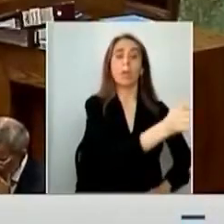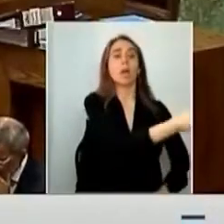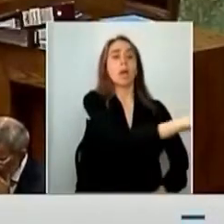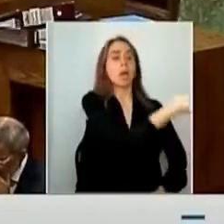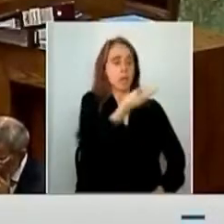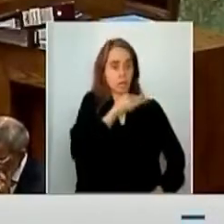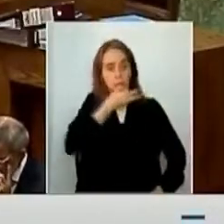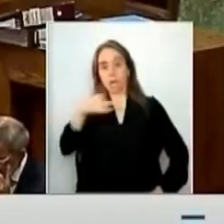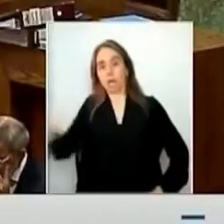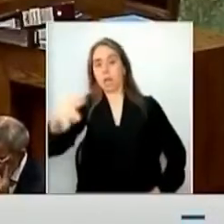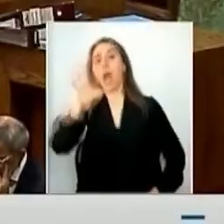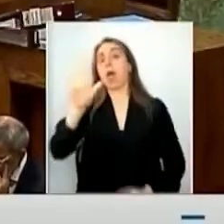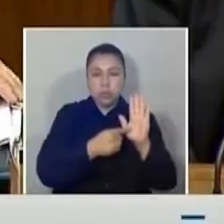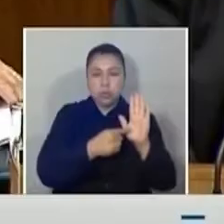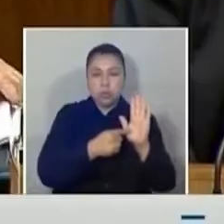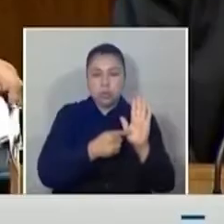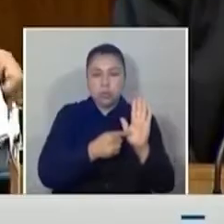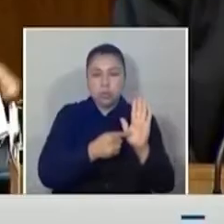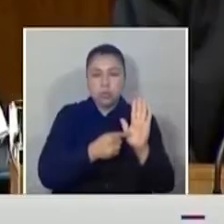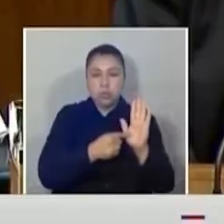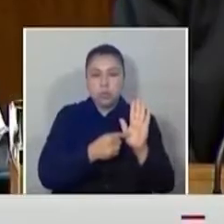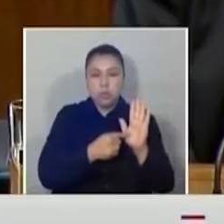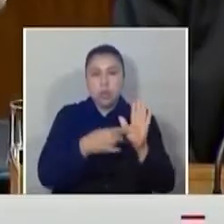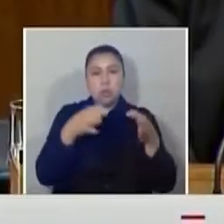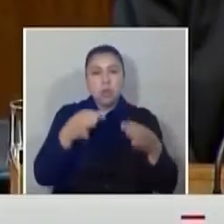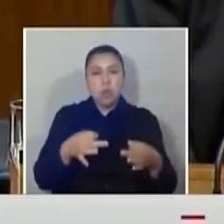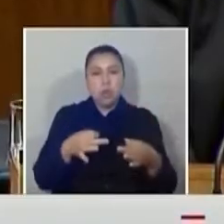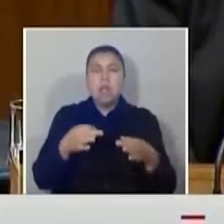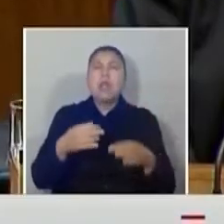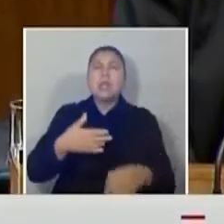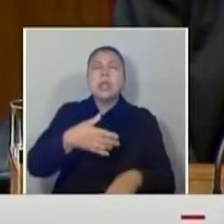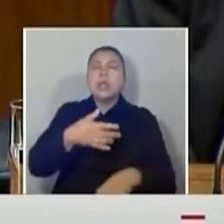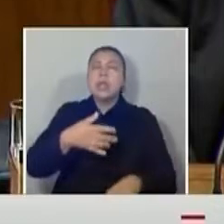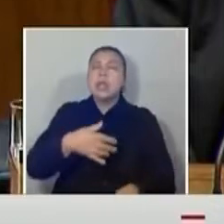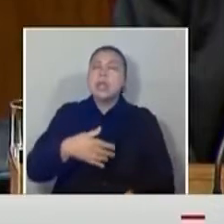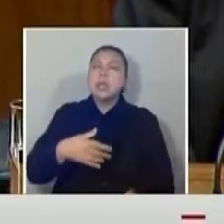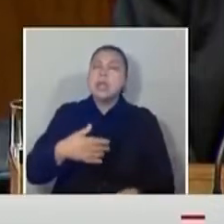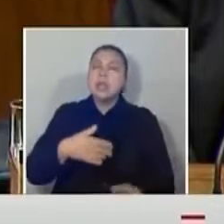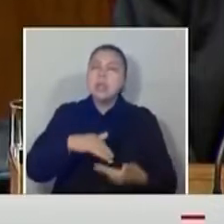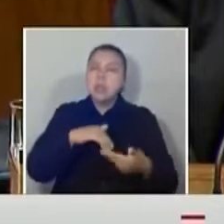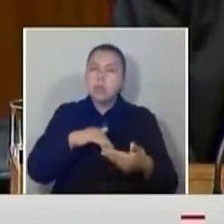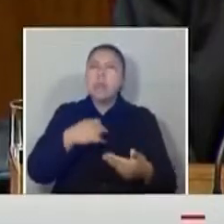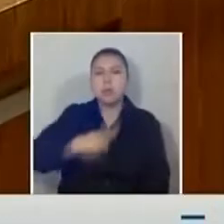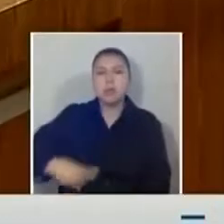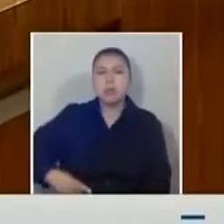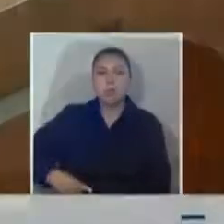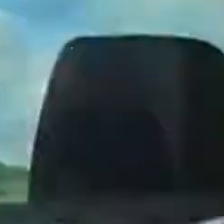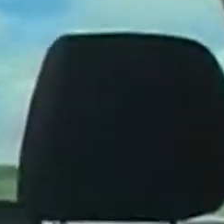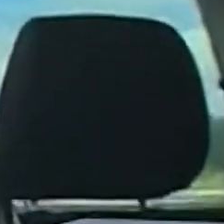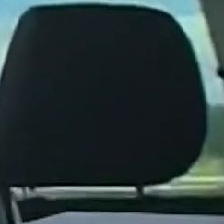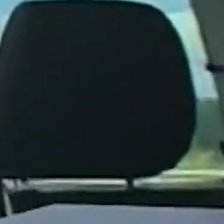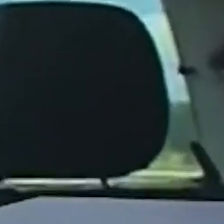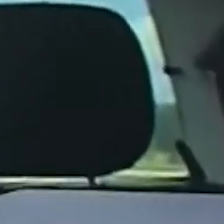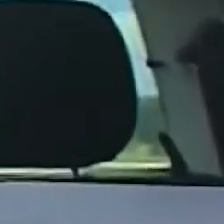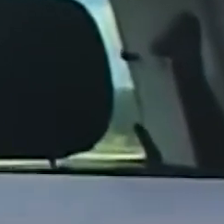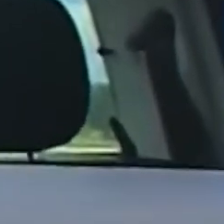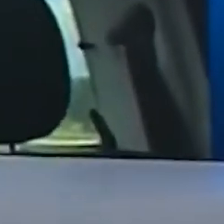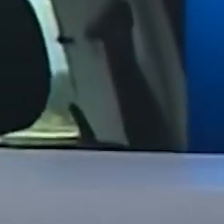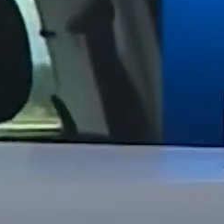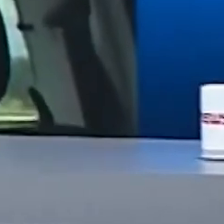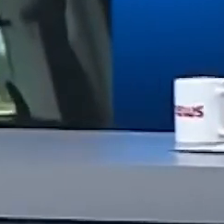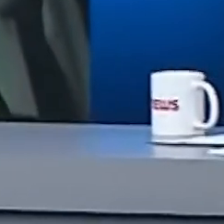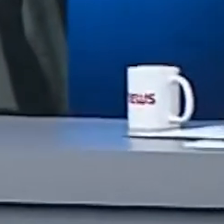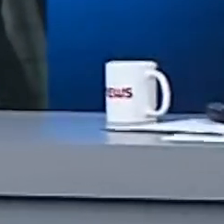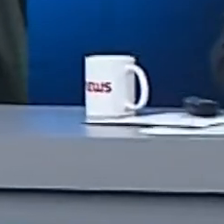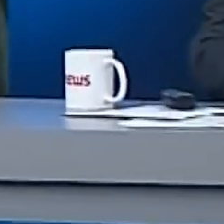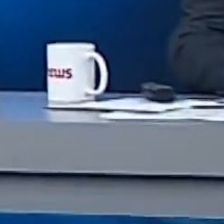guardar información tan frágil, tan importante, tan sensible como esta. Y eso me parece grave,